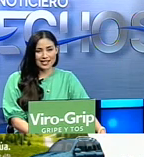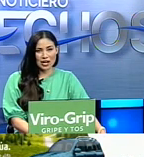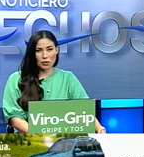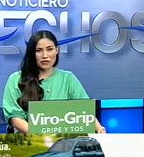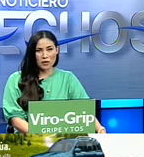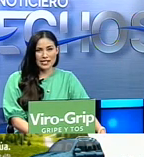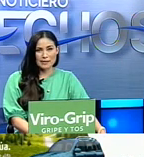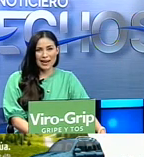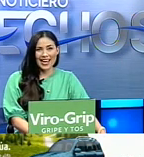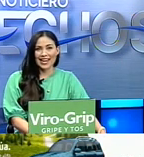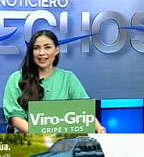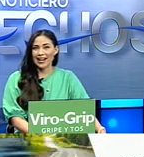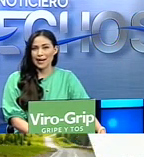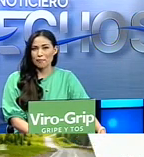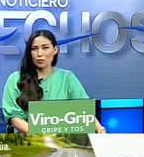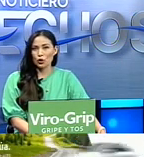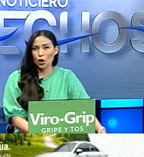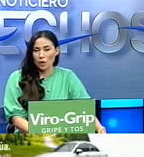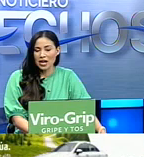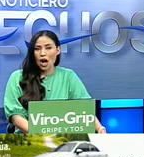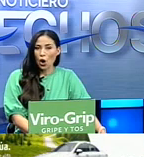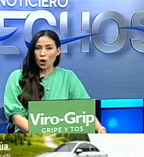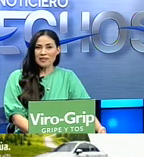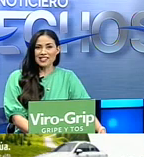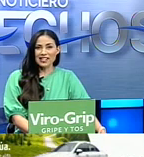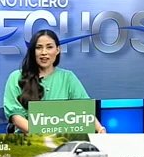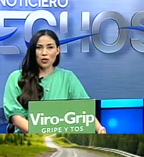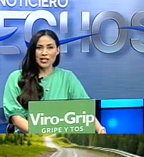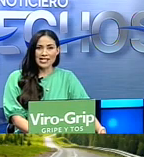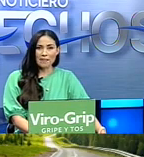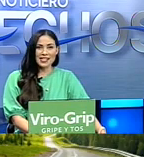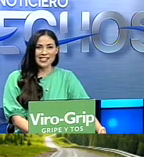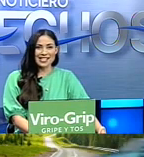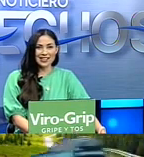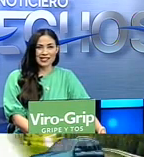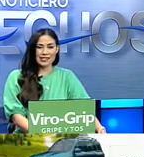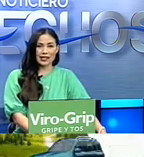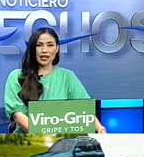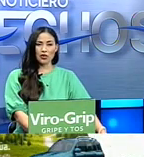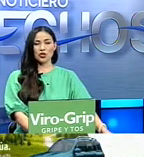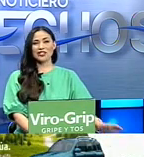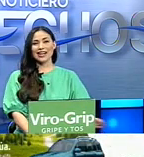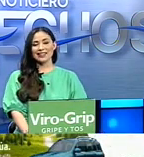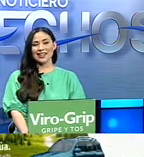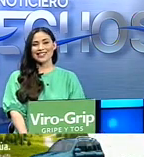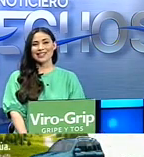información ingresa a la web coaspaerl.com o escribe al WhatsApp